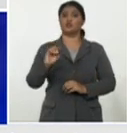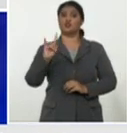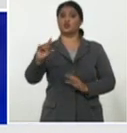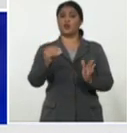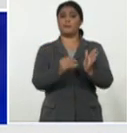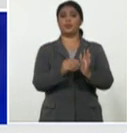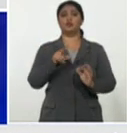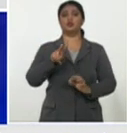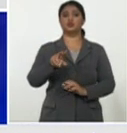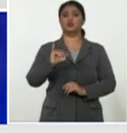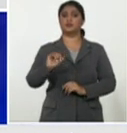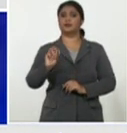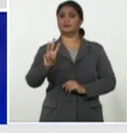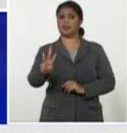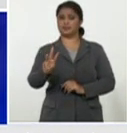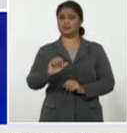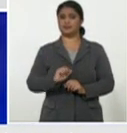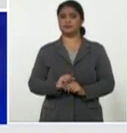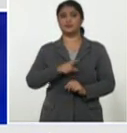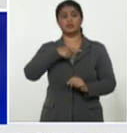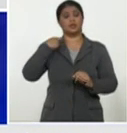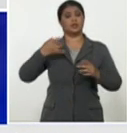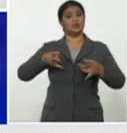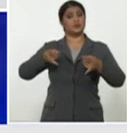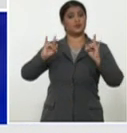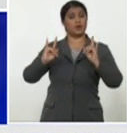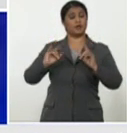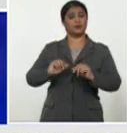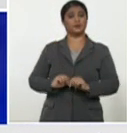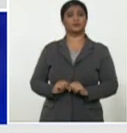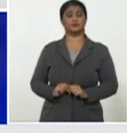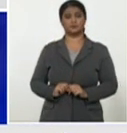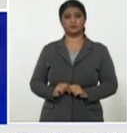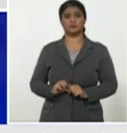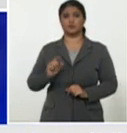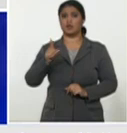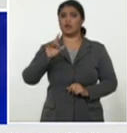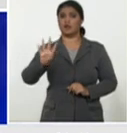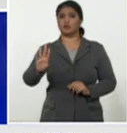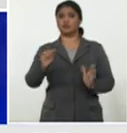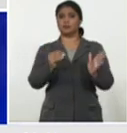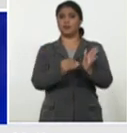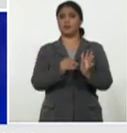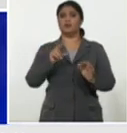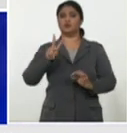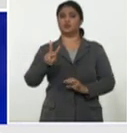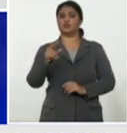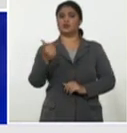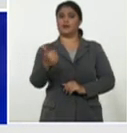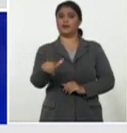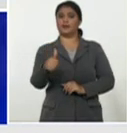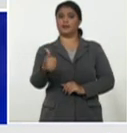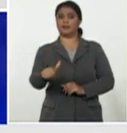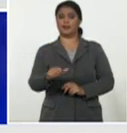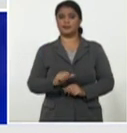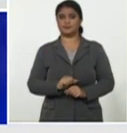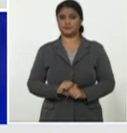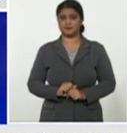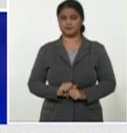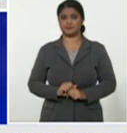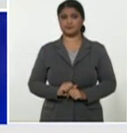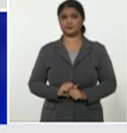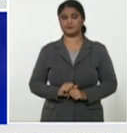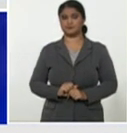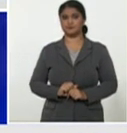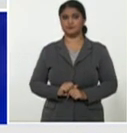409.263. Fallecieron también una cifra muy elevada, 14.210. Y eso hace que